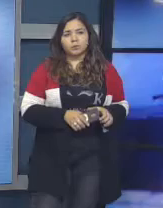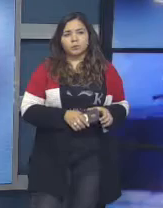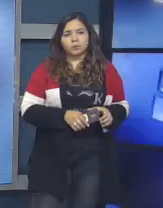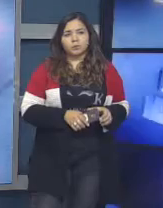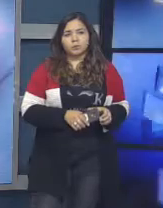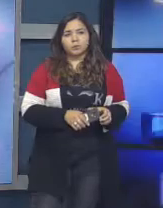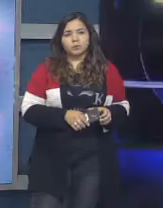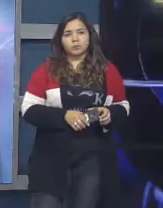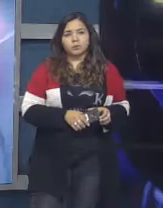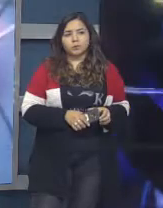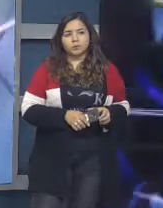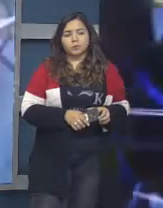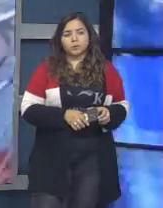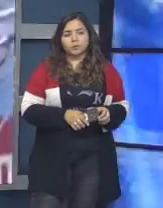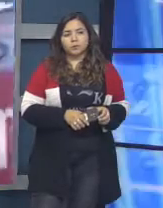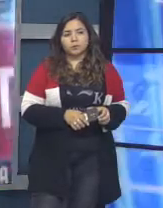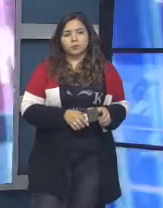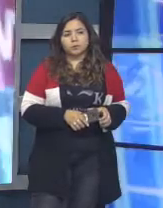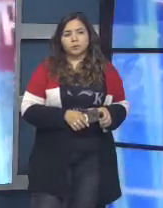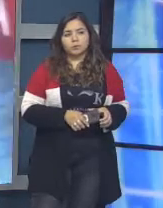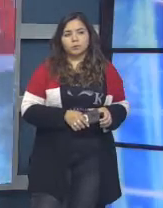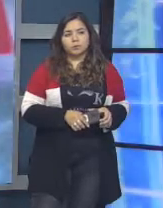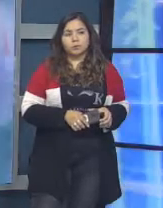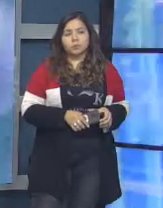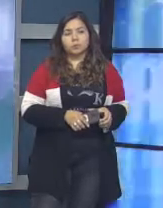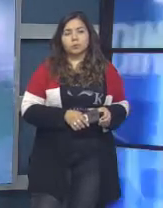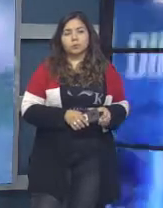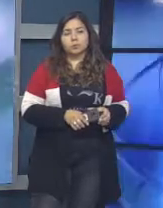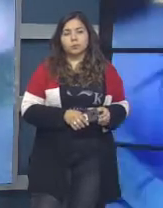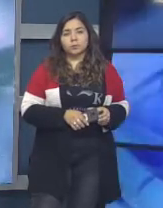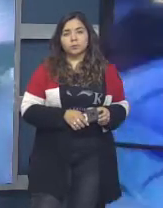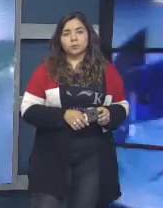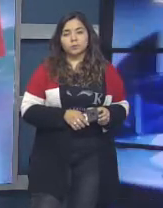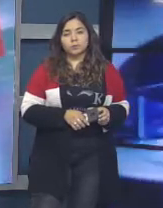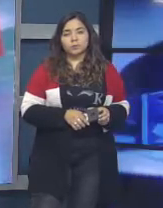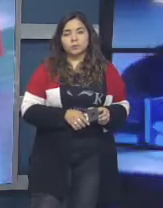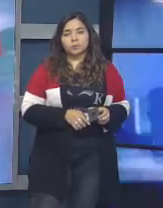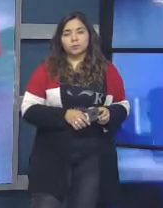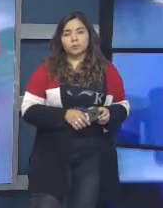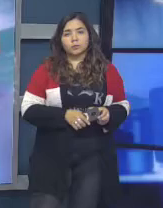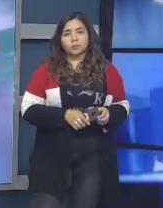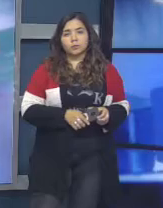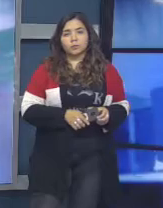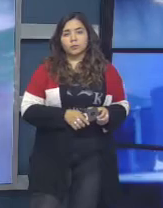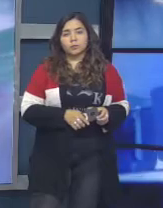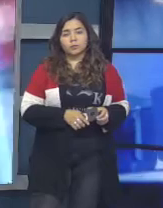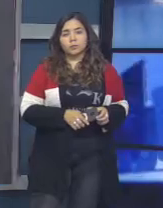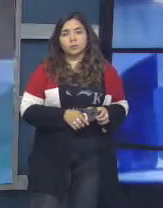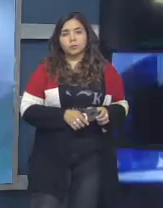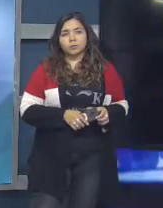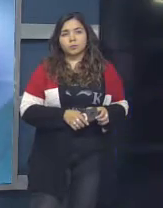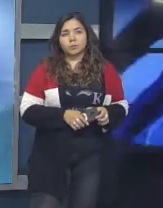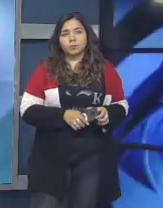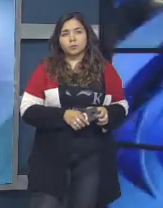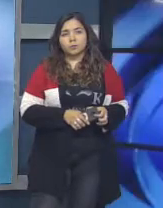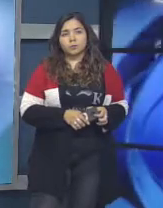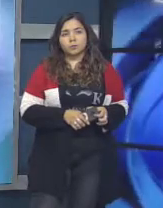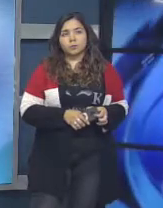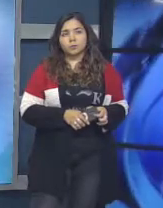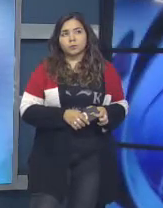horas estamos presentándole a la ministra un punteo de lo que se trató y de lo que se comprometió